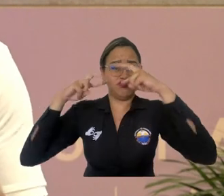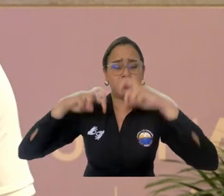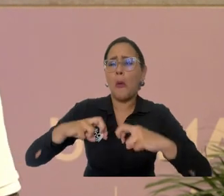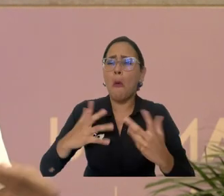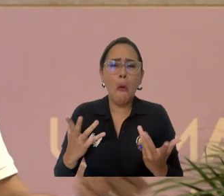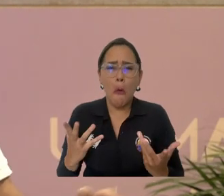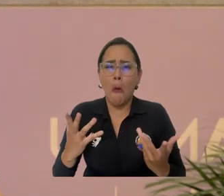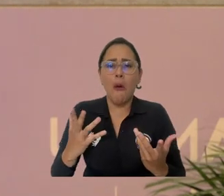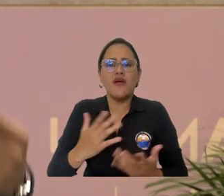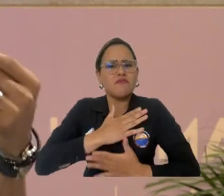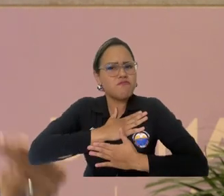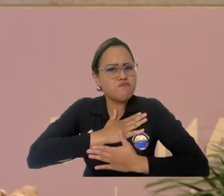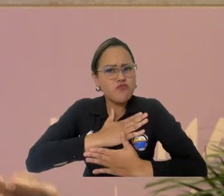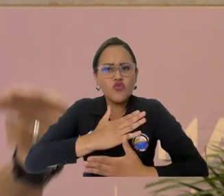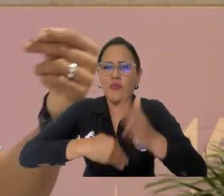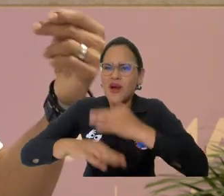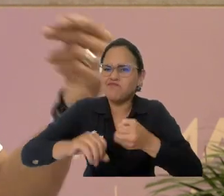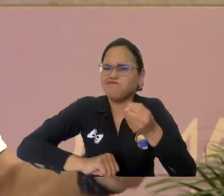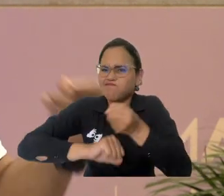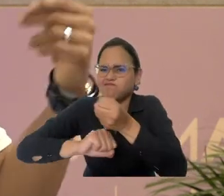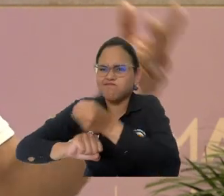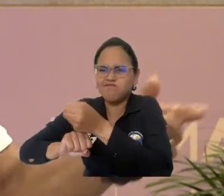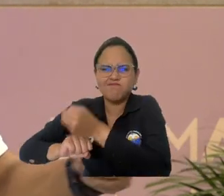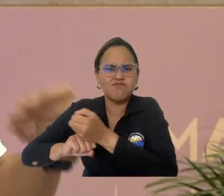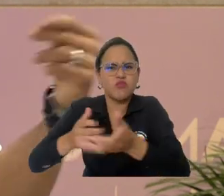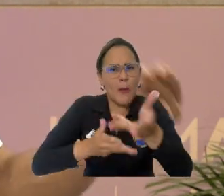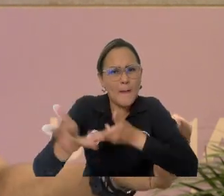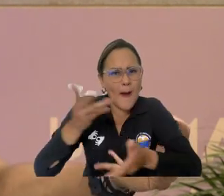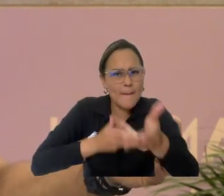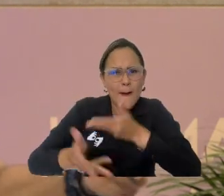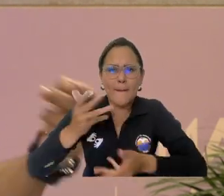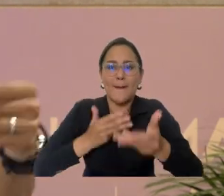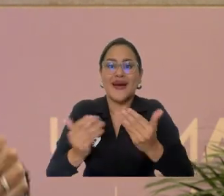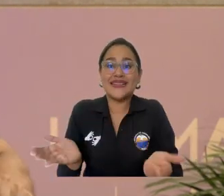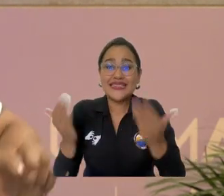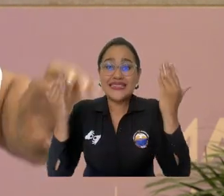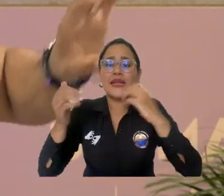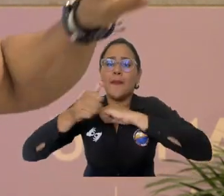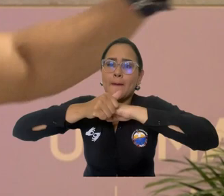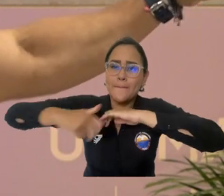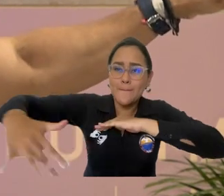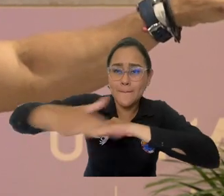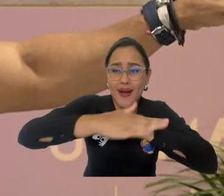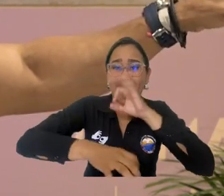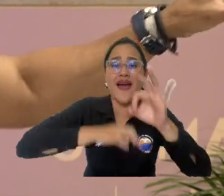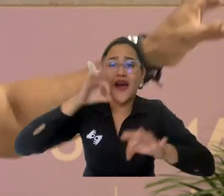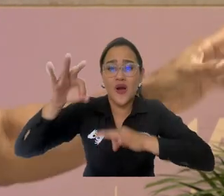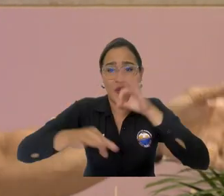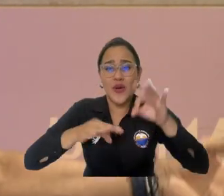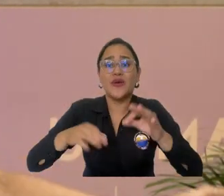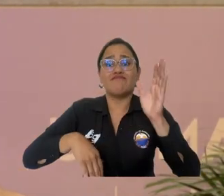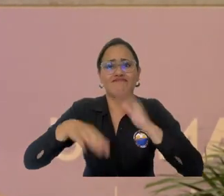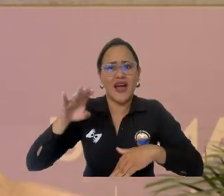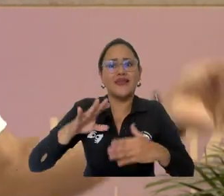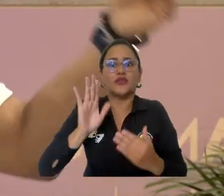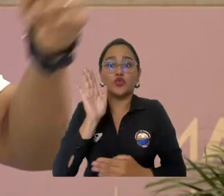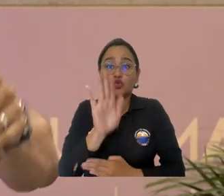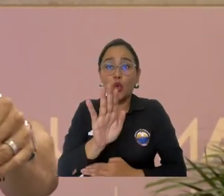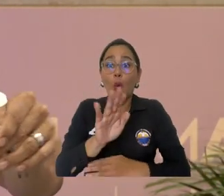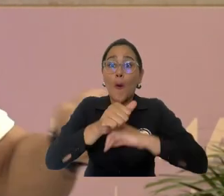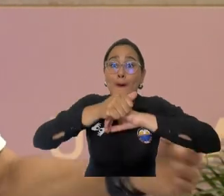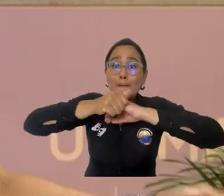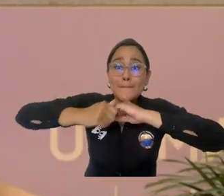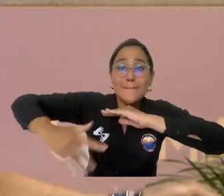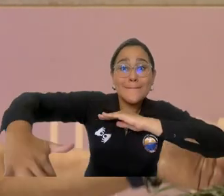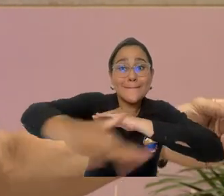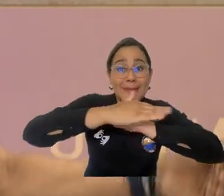el mar que nos une nos conecta con la cultura, con el derecho, con la ciencia, con todo. Y nos conecta no solo en el territorio del mar, por eso hablamos del territorio marino